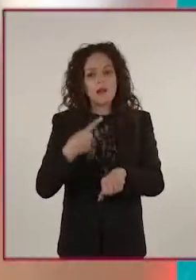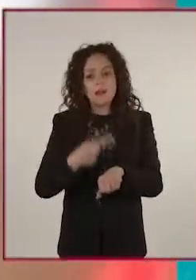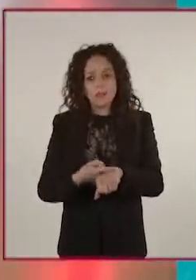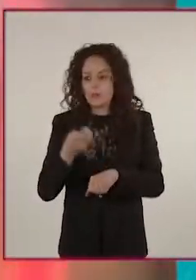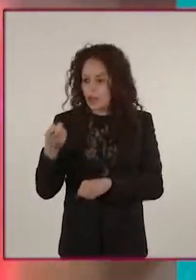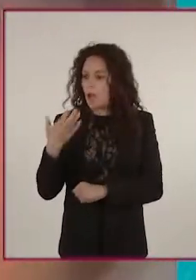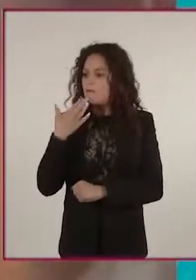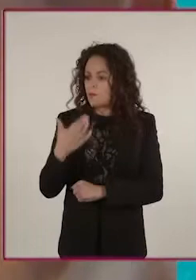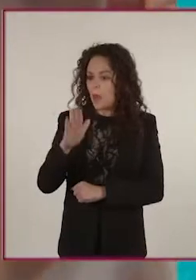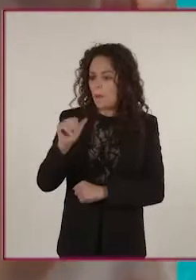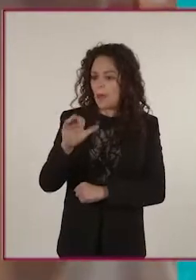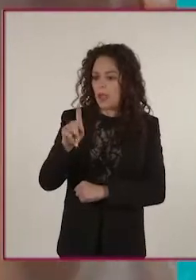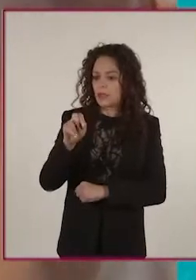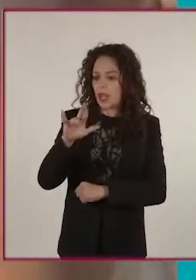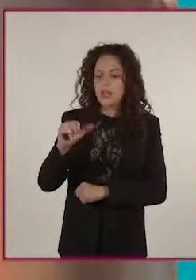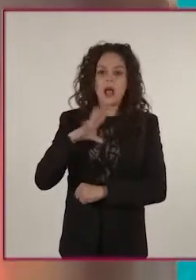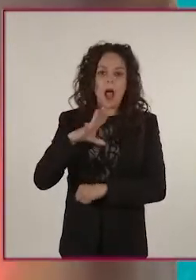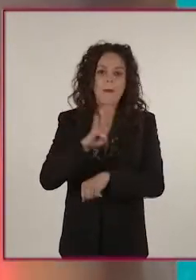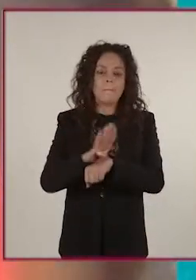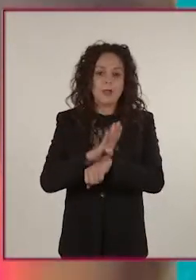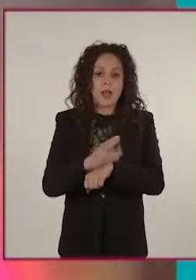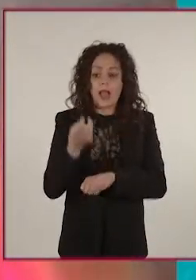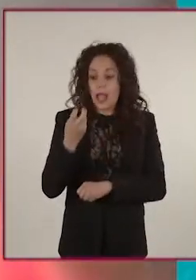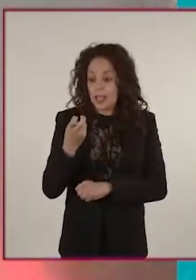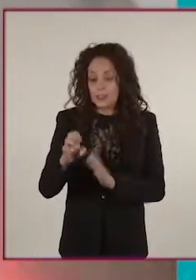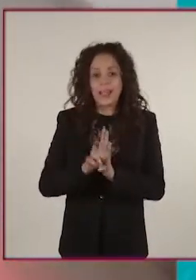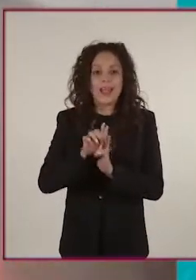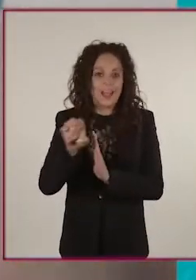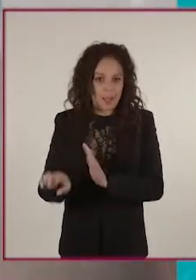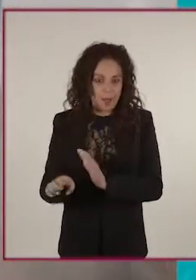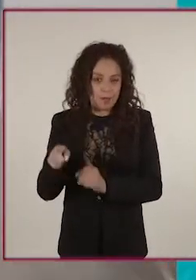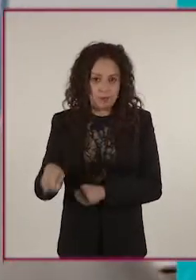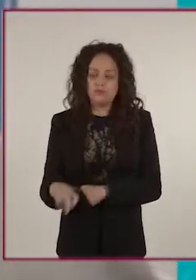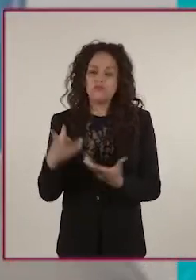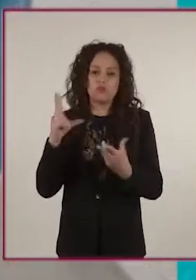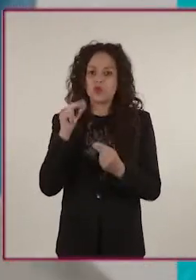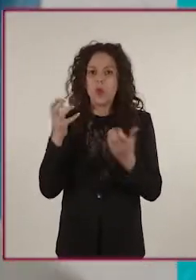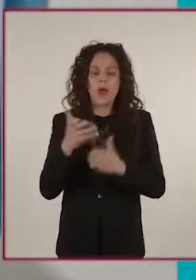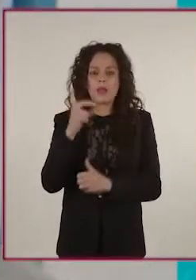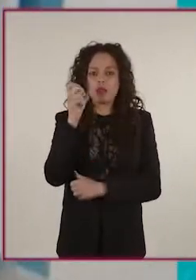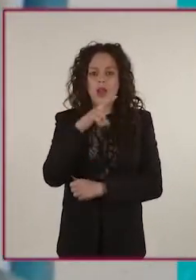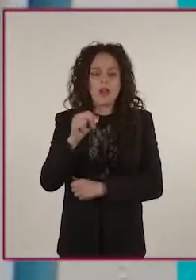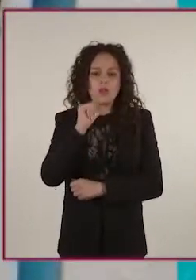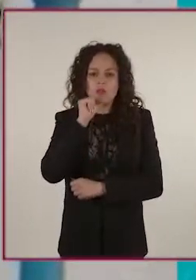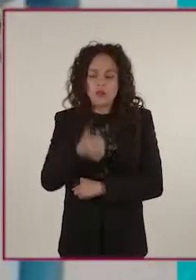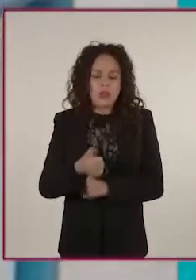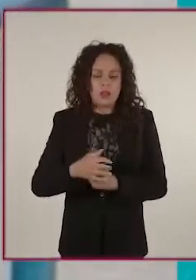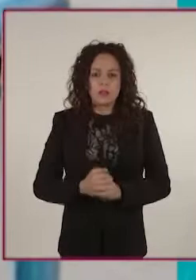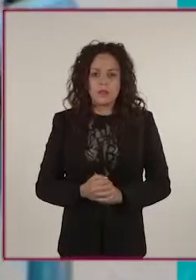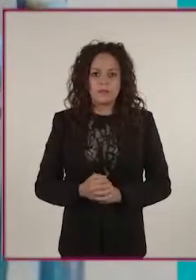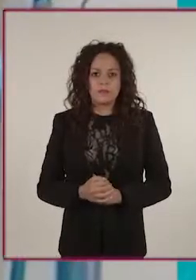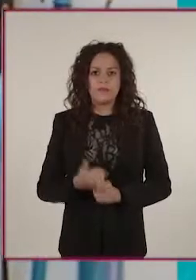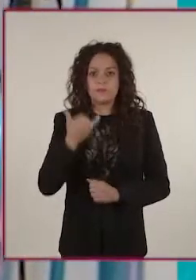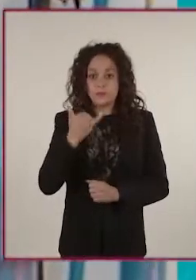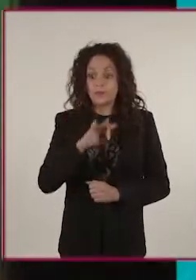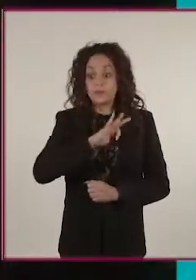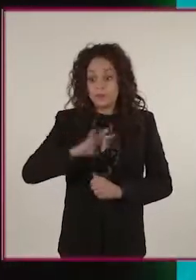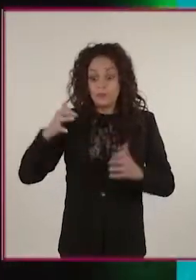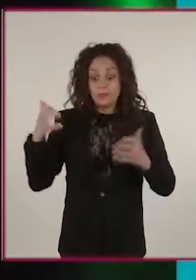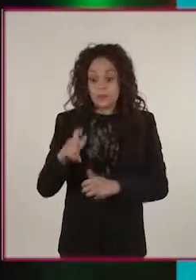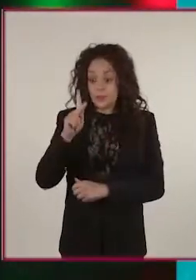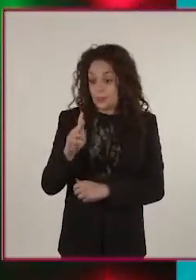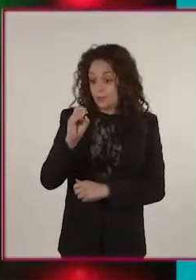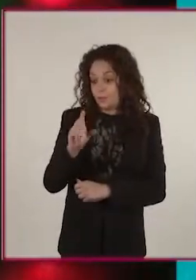pueden traer beneficios, como es el caso de esta bacteria. Esta bacteria es inofensiva y tiene la ventaja de producir el